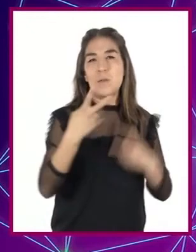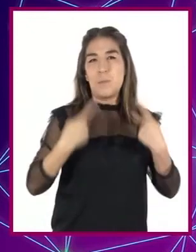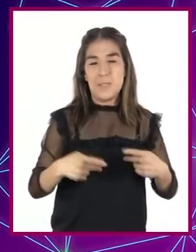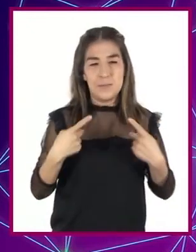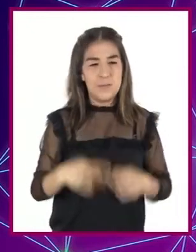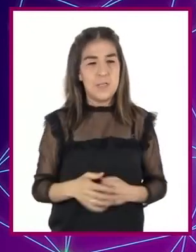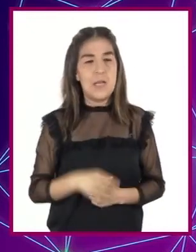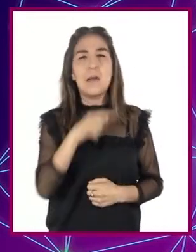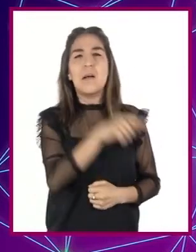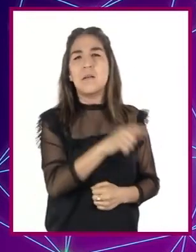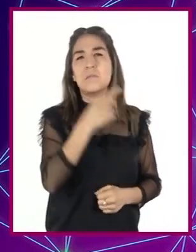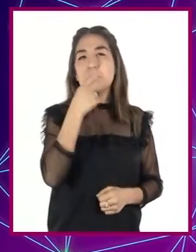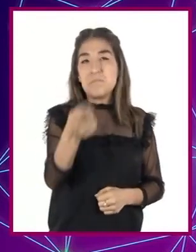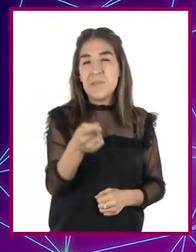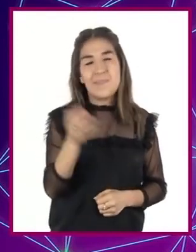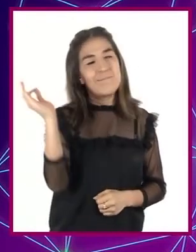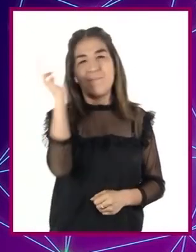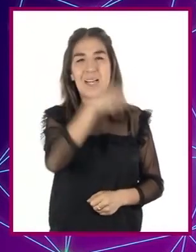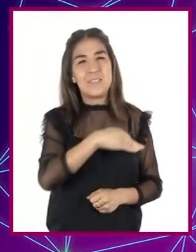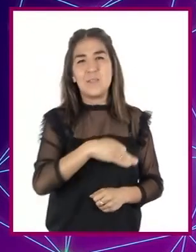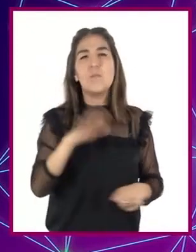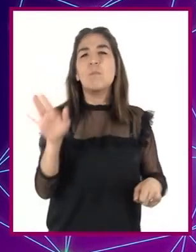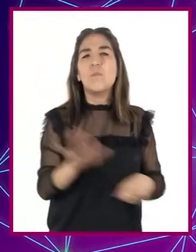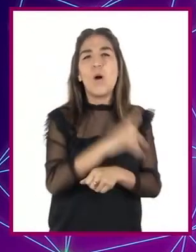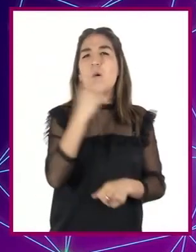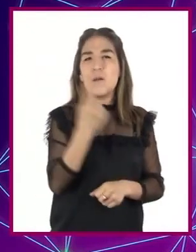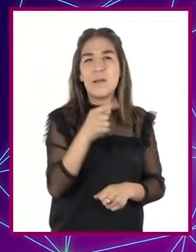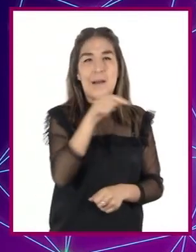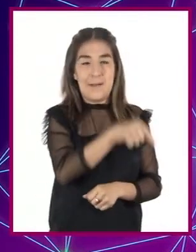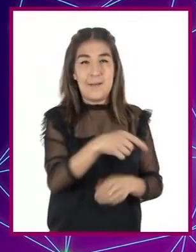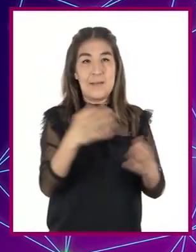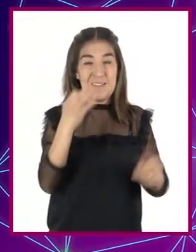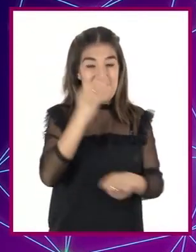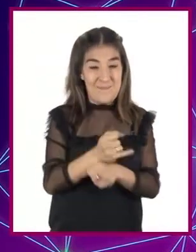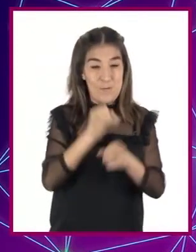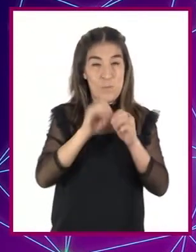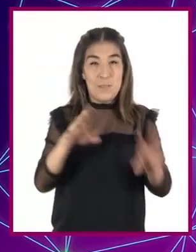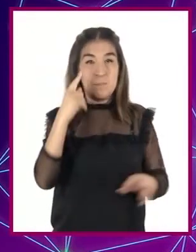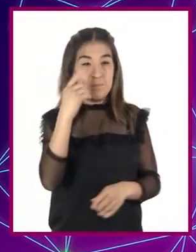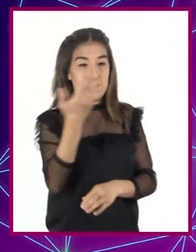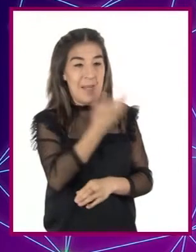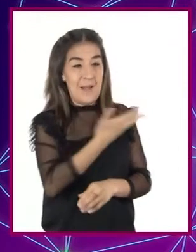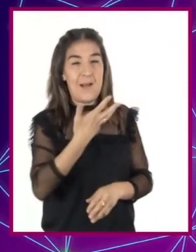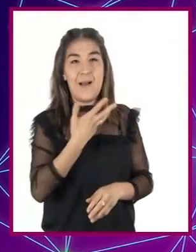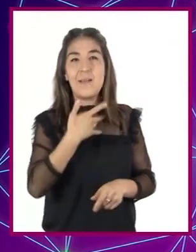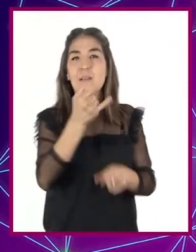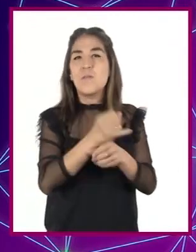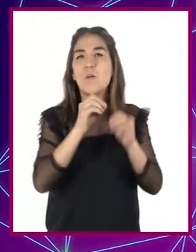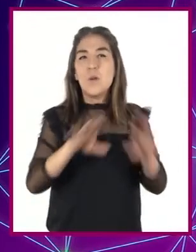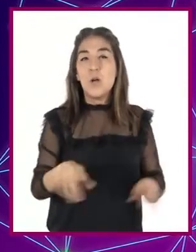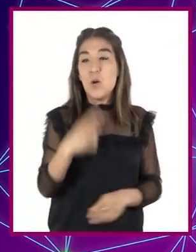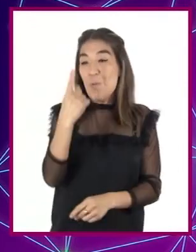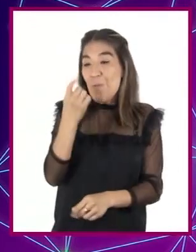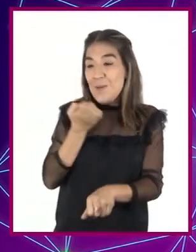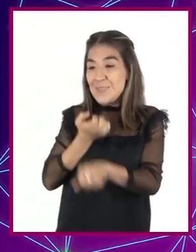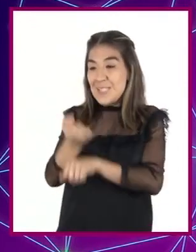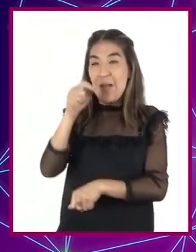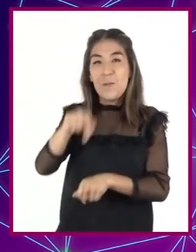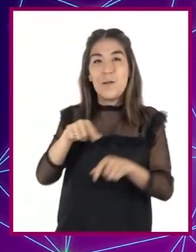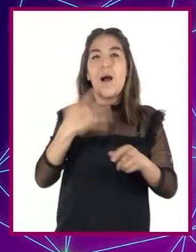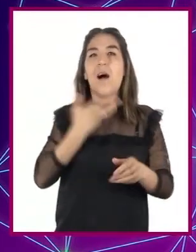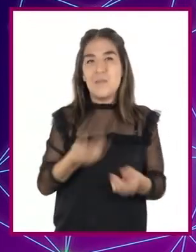Esta afirmación es falsa, ya que, de acuerdo con los datos que se observan en la gráfica, solo un estado del país se